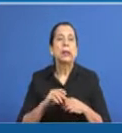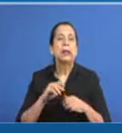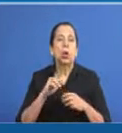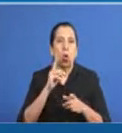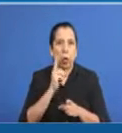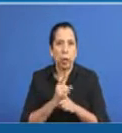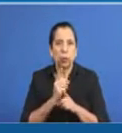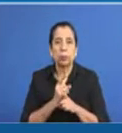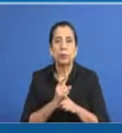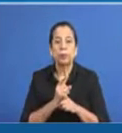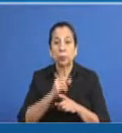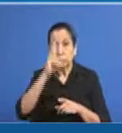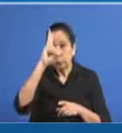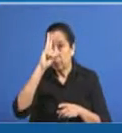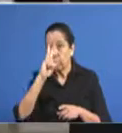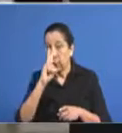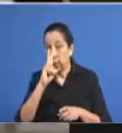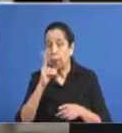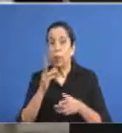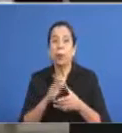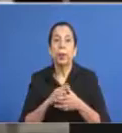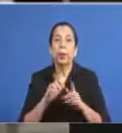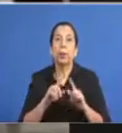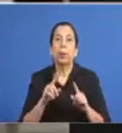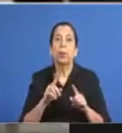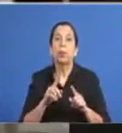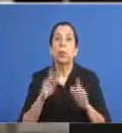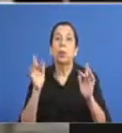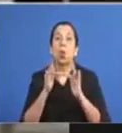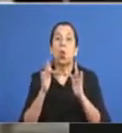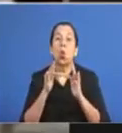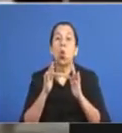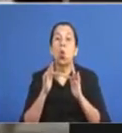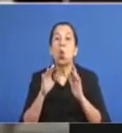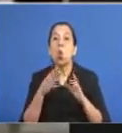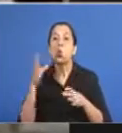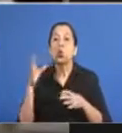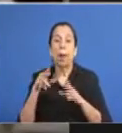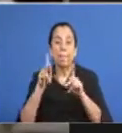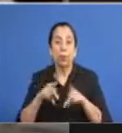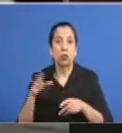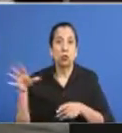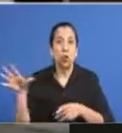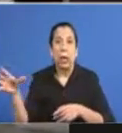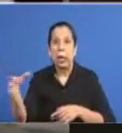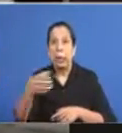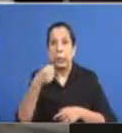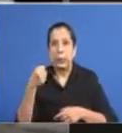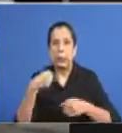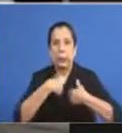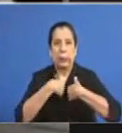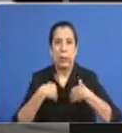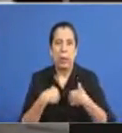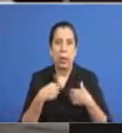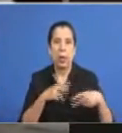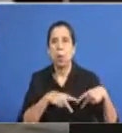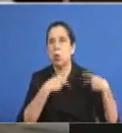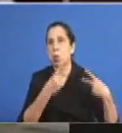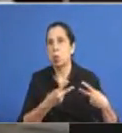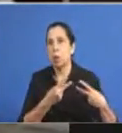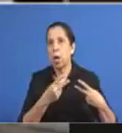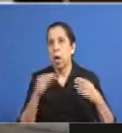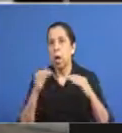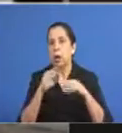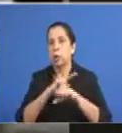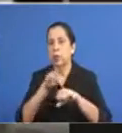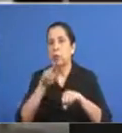Exactamente. Estamos en el Valle de Antón, pero como lo dije anteriormente, tenemos contacto con otros rescatistas voluntarios a nivel prácticamente nacional, que